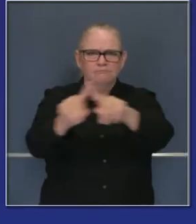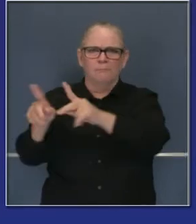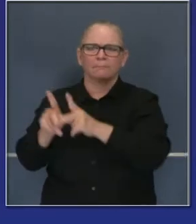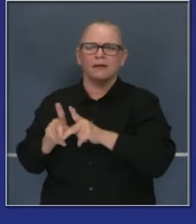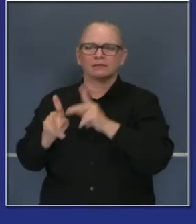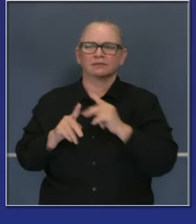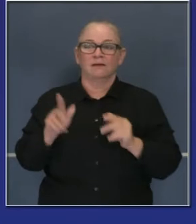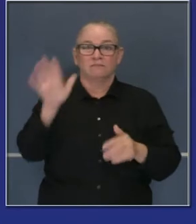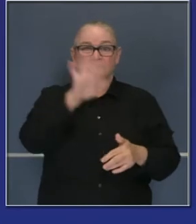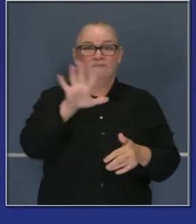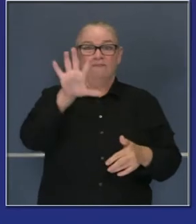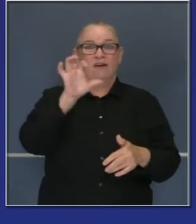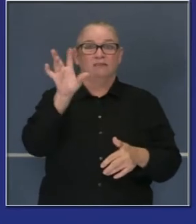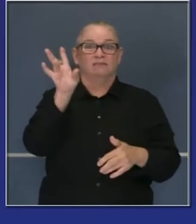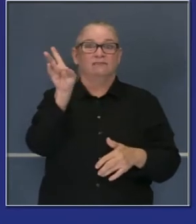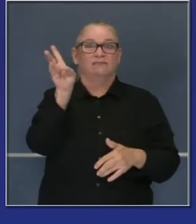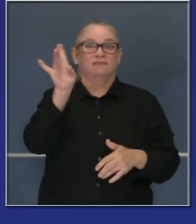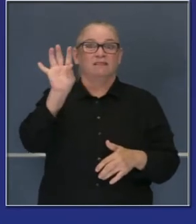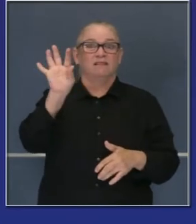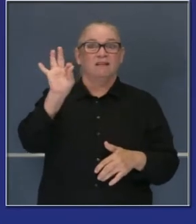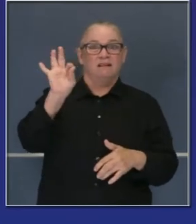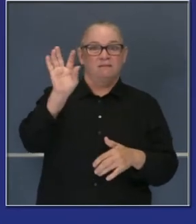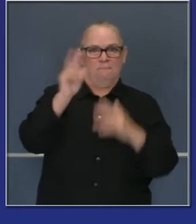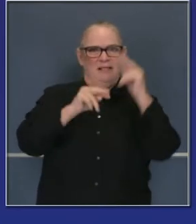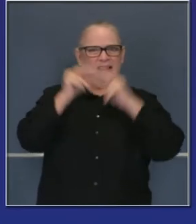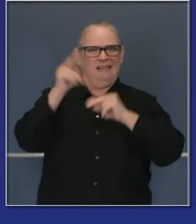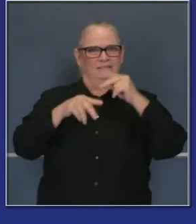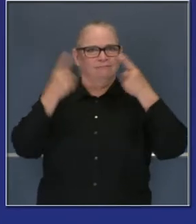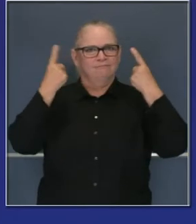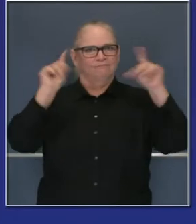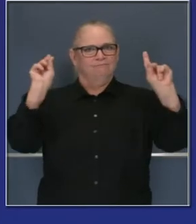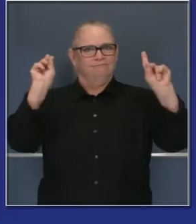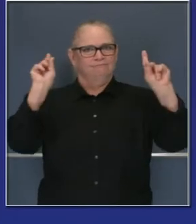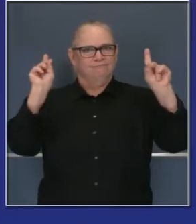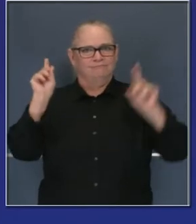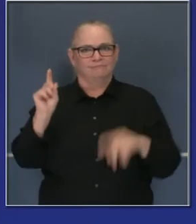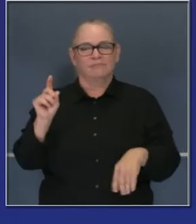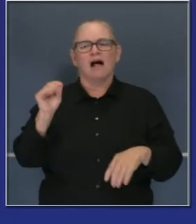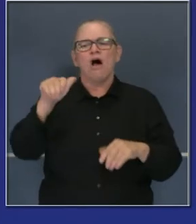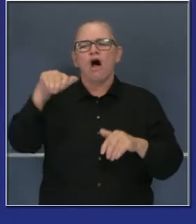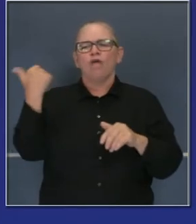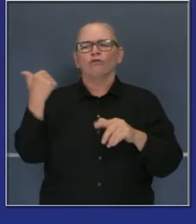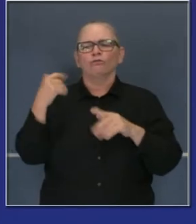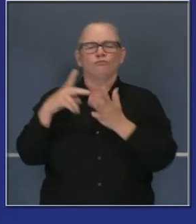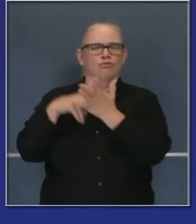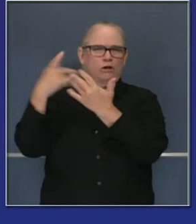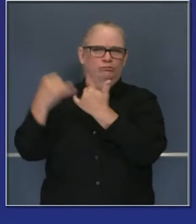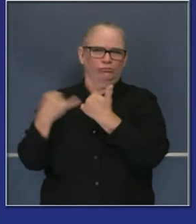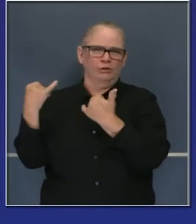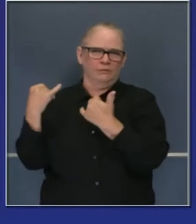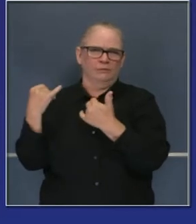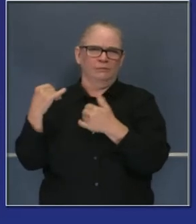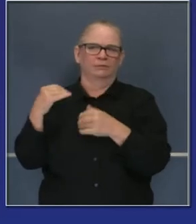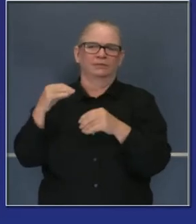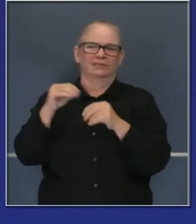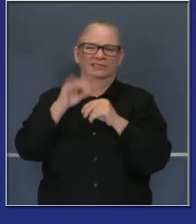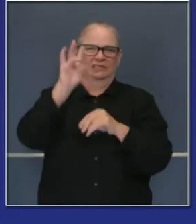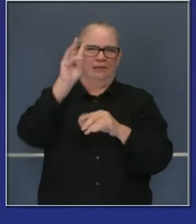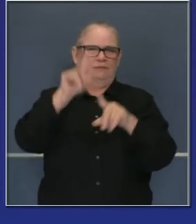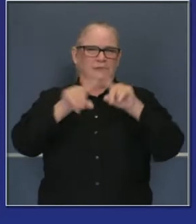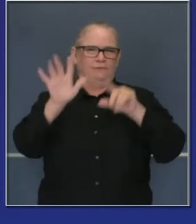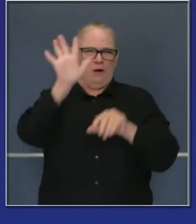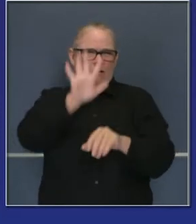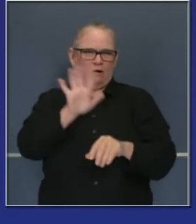dólares para comprar unas 500 79 unidades con 10 proyectos diferentes a través de 7 jurisdicciones diferentes en el estado